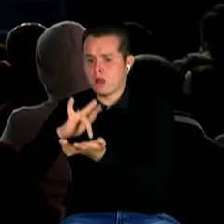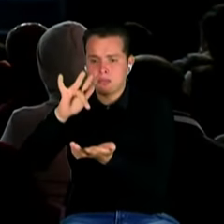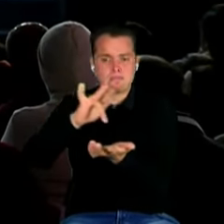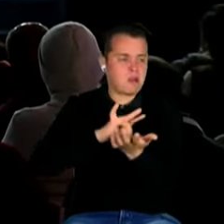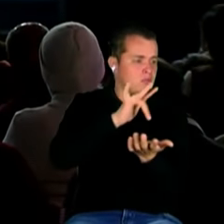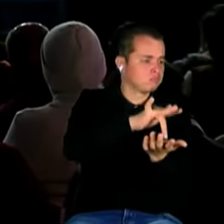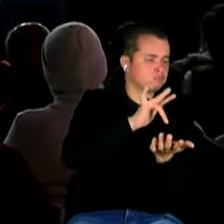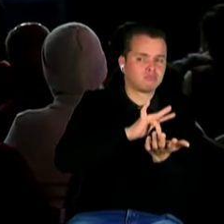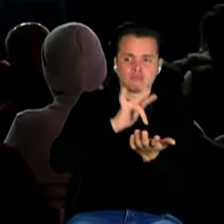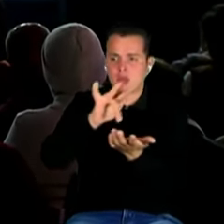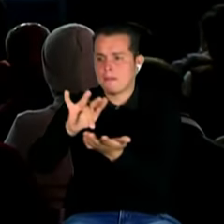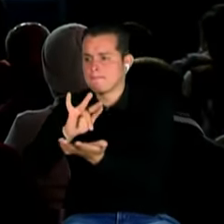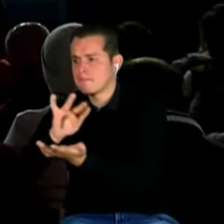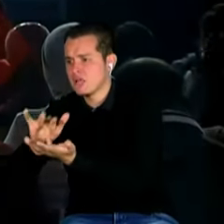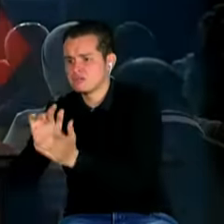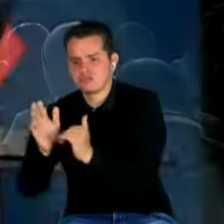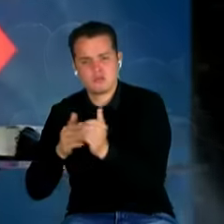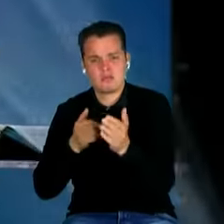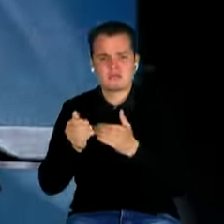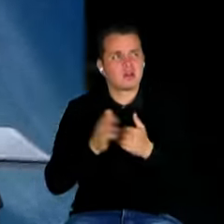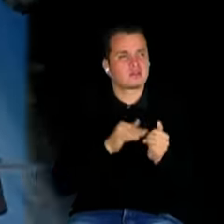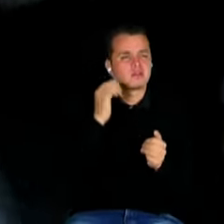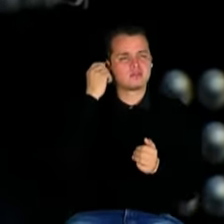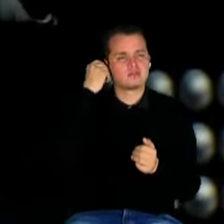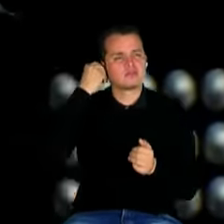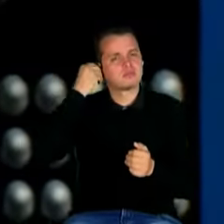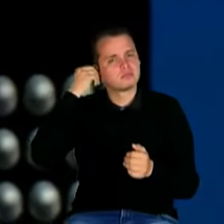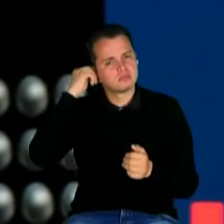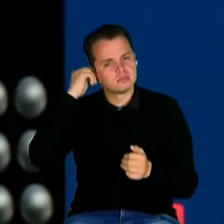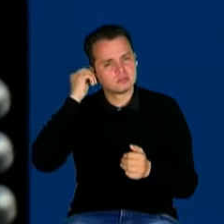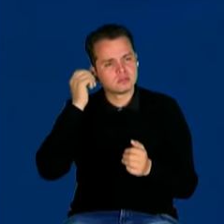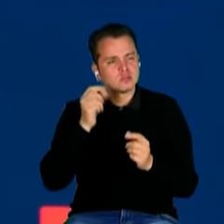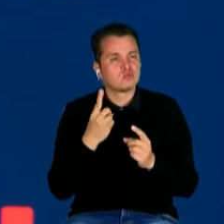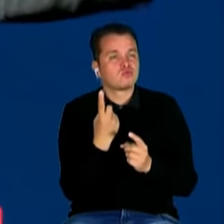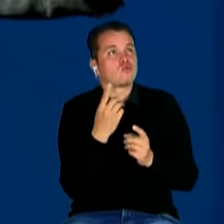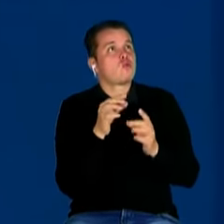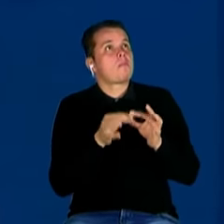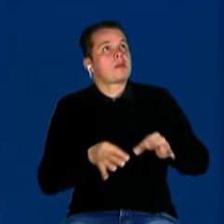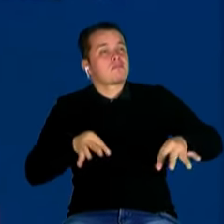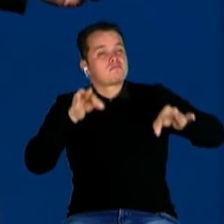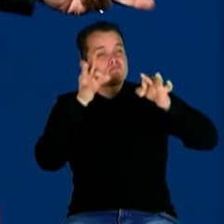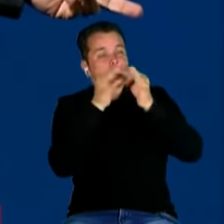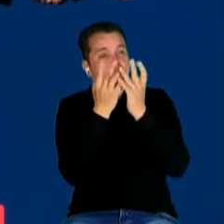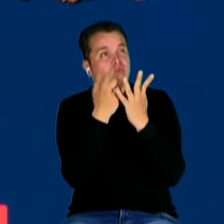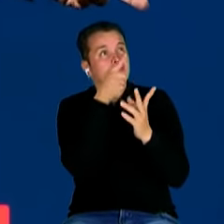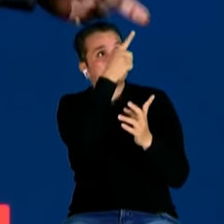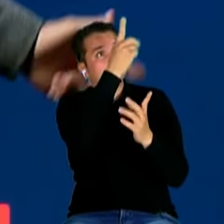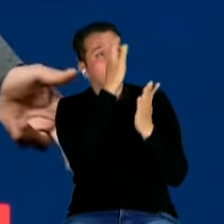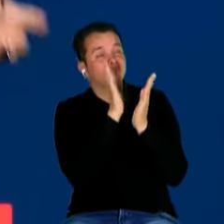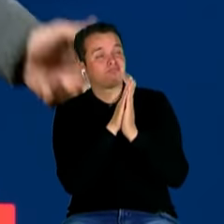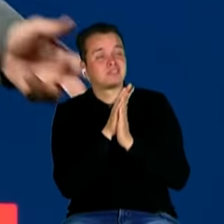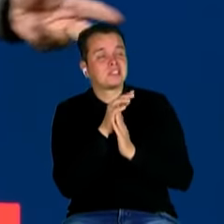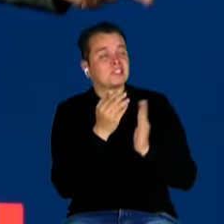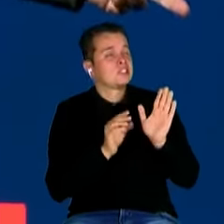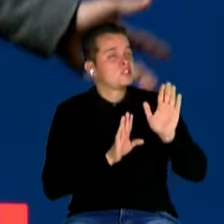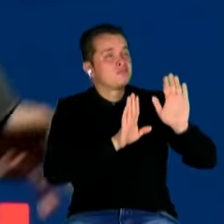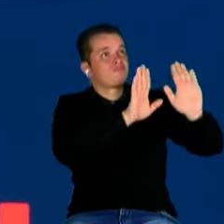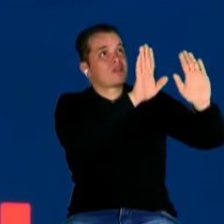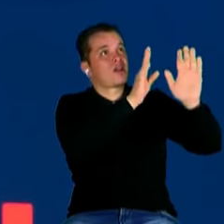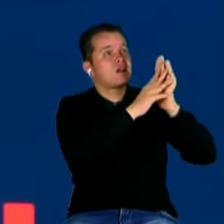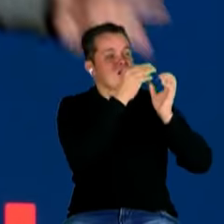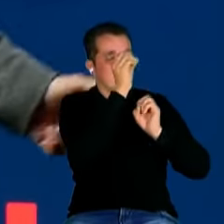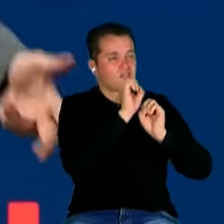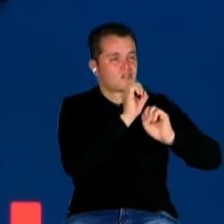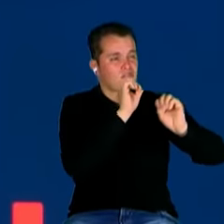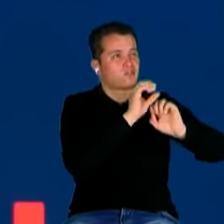me importa es Él. Lo único que me importa es agradarlo a Él. Él es merecedor, Él es